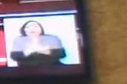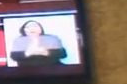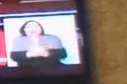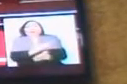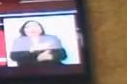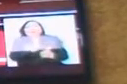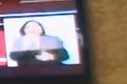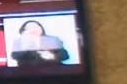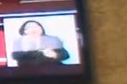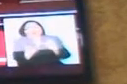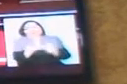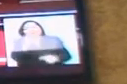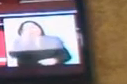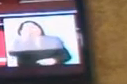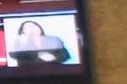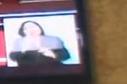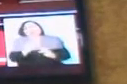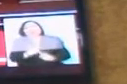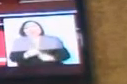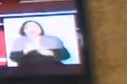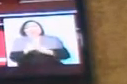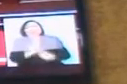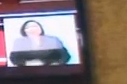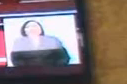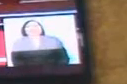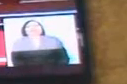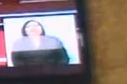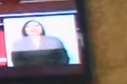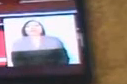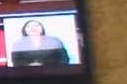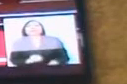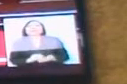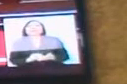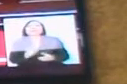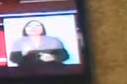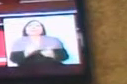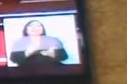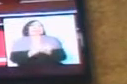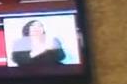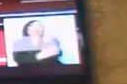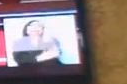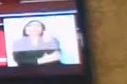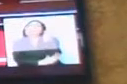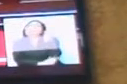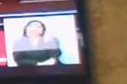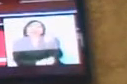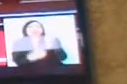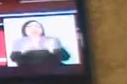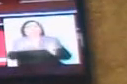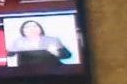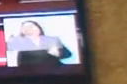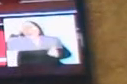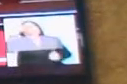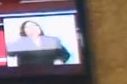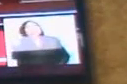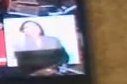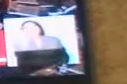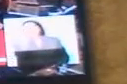los peruanos, en especial de los más necesitados. El Perú primero.